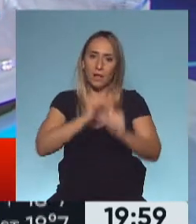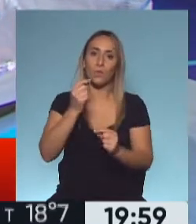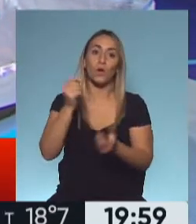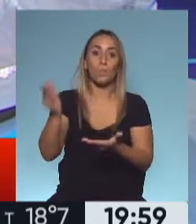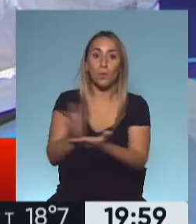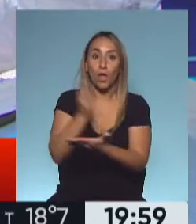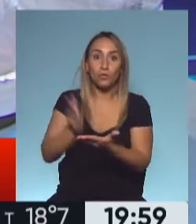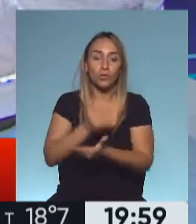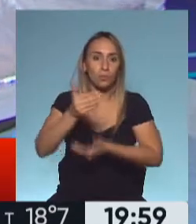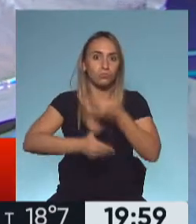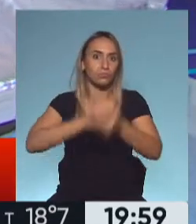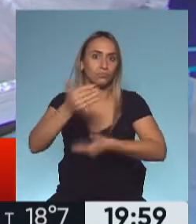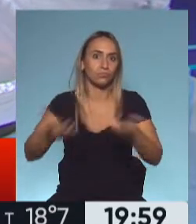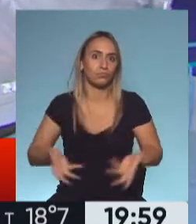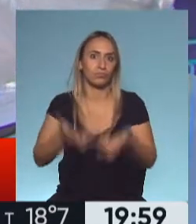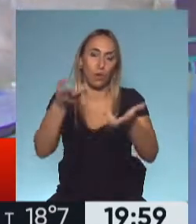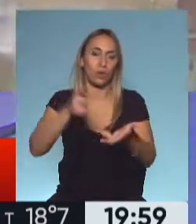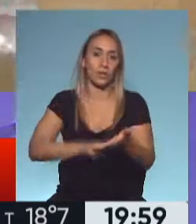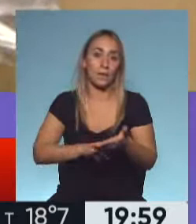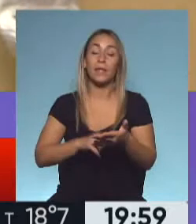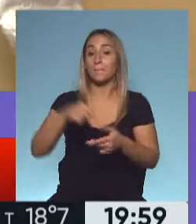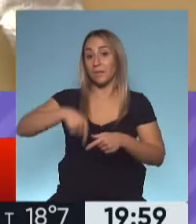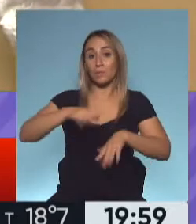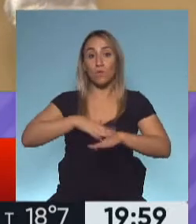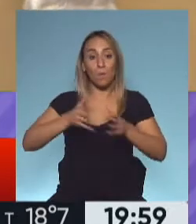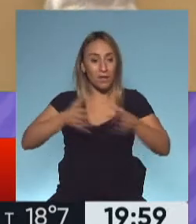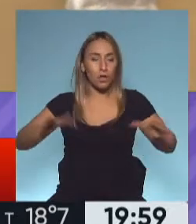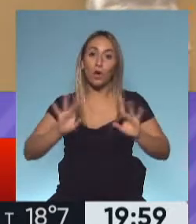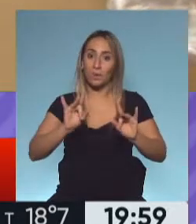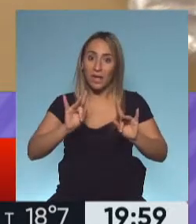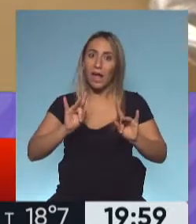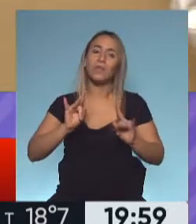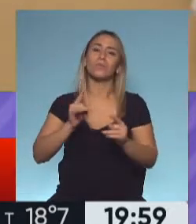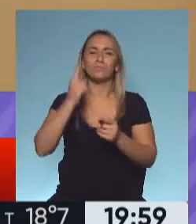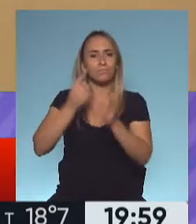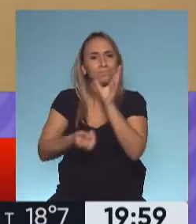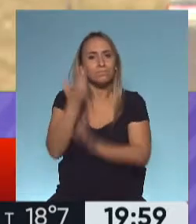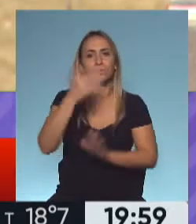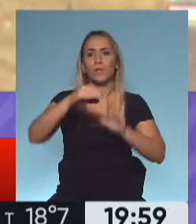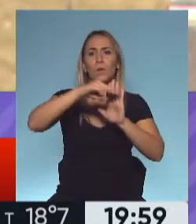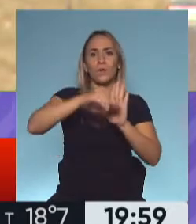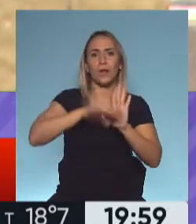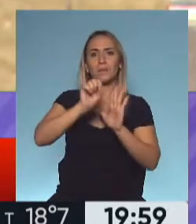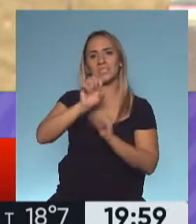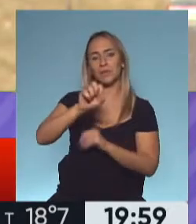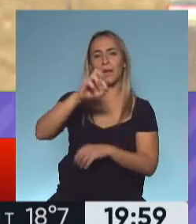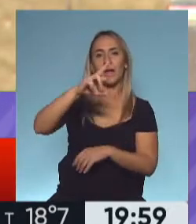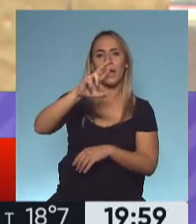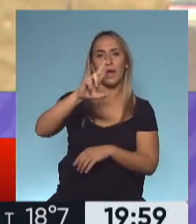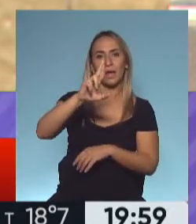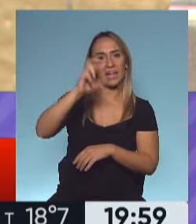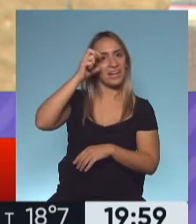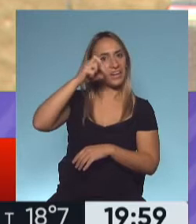productiva. Pusimos en marcha en este contexto difícil un programa que tiene que ver como el Repro 2, el que ayer